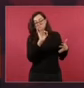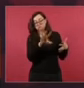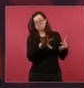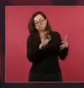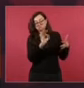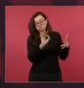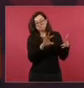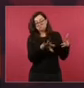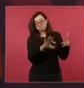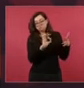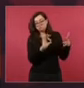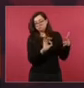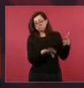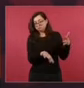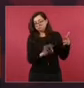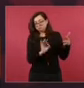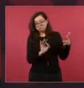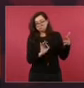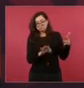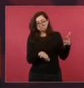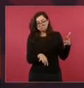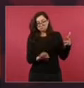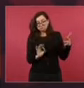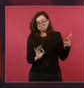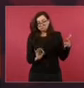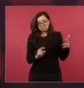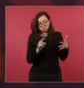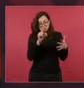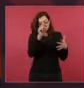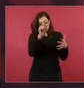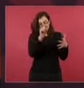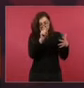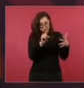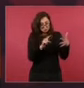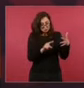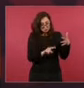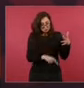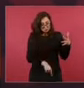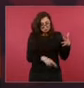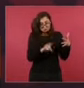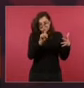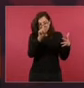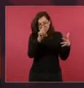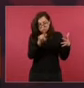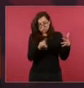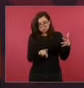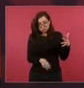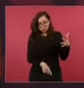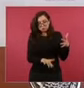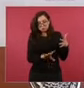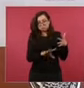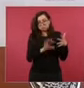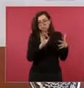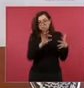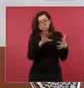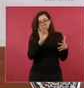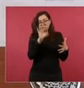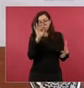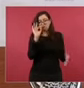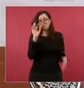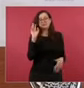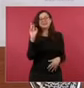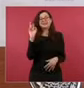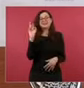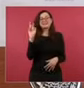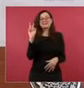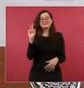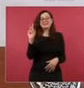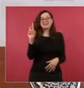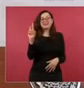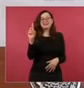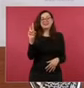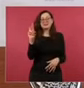puede, ahí de los 300, elegir 30.